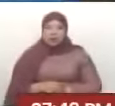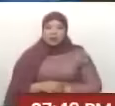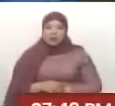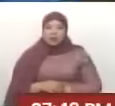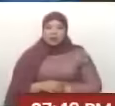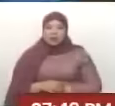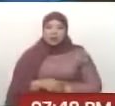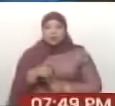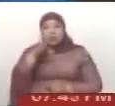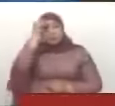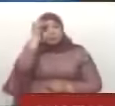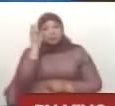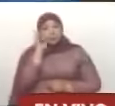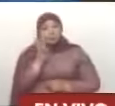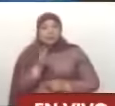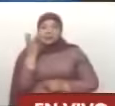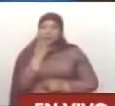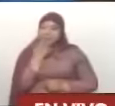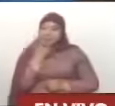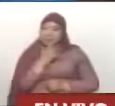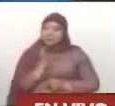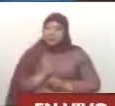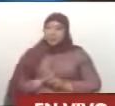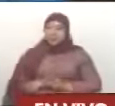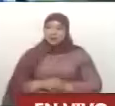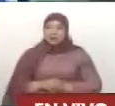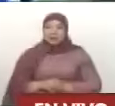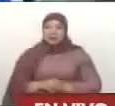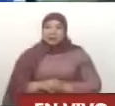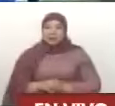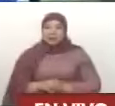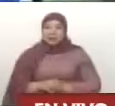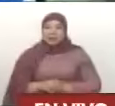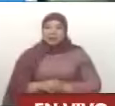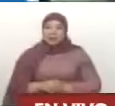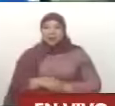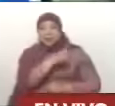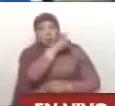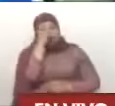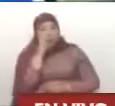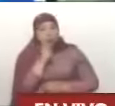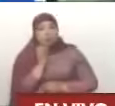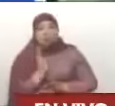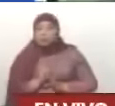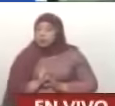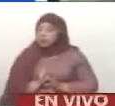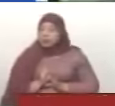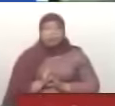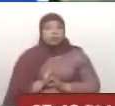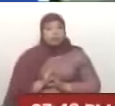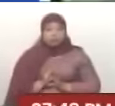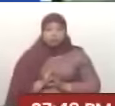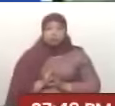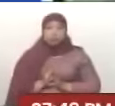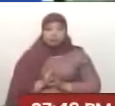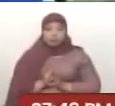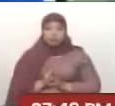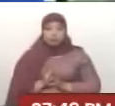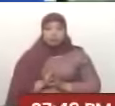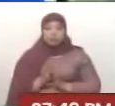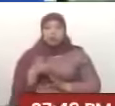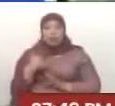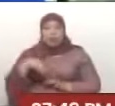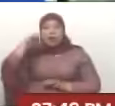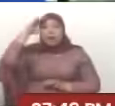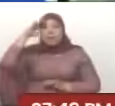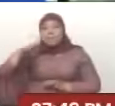Observa lo que sabe. Mire. No, pero no nos arreglamos porque esto es una cosa muy seria. Esto es un señor, un soldado